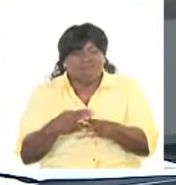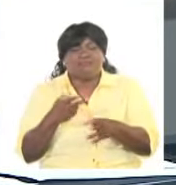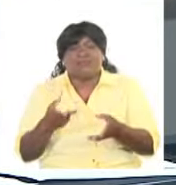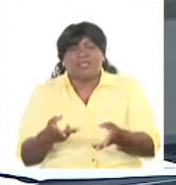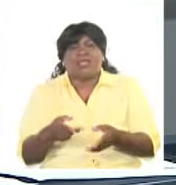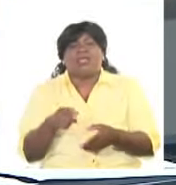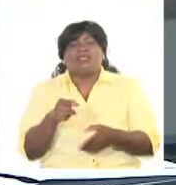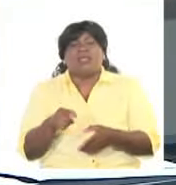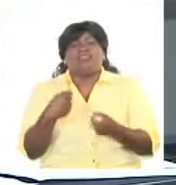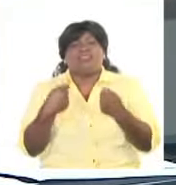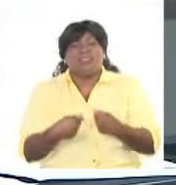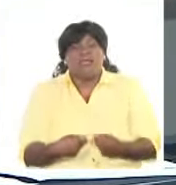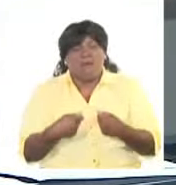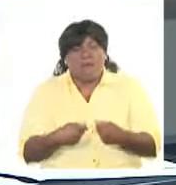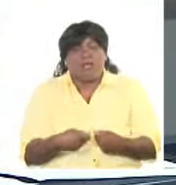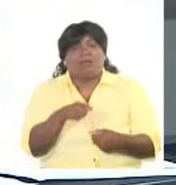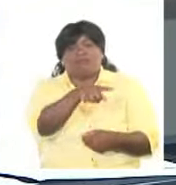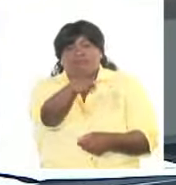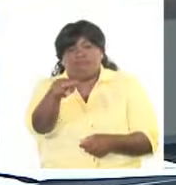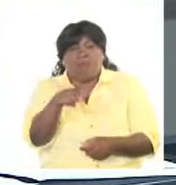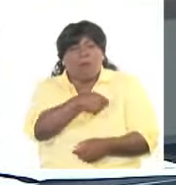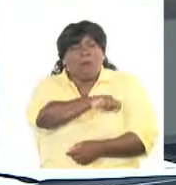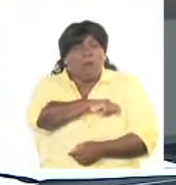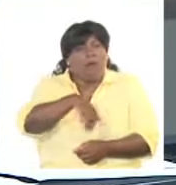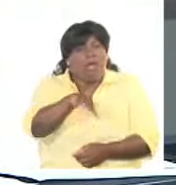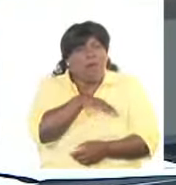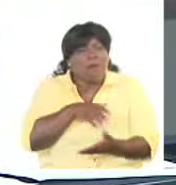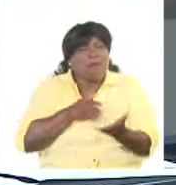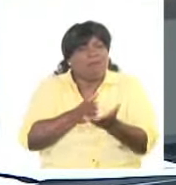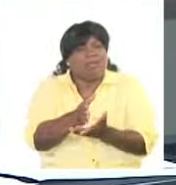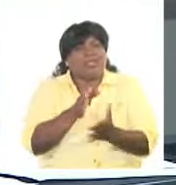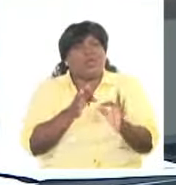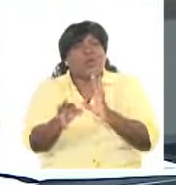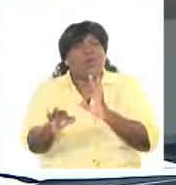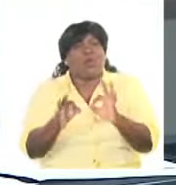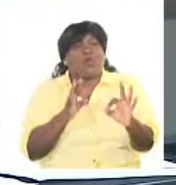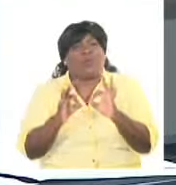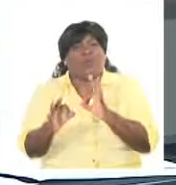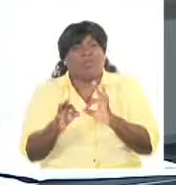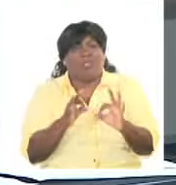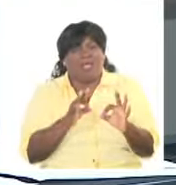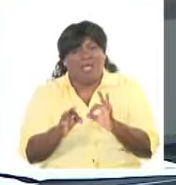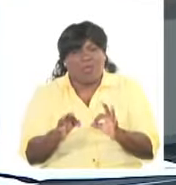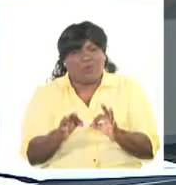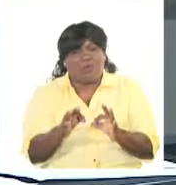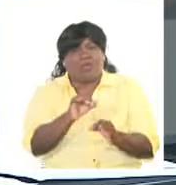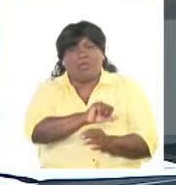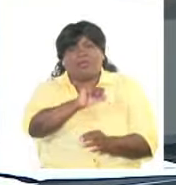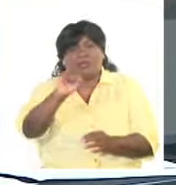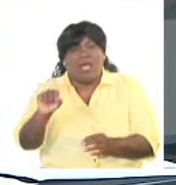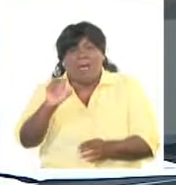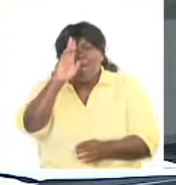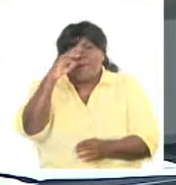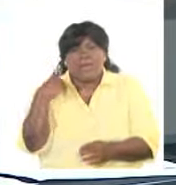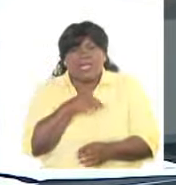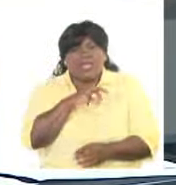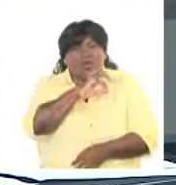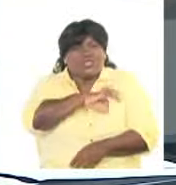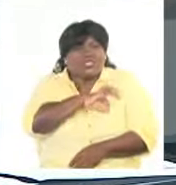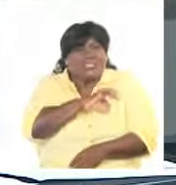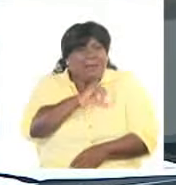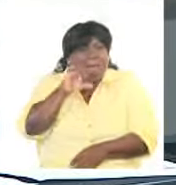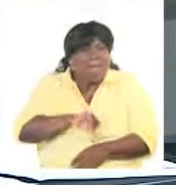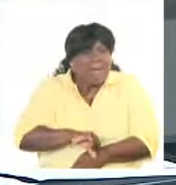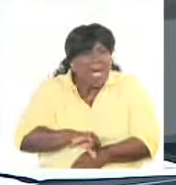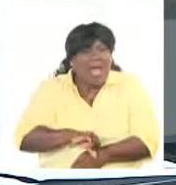el mensaje es, a mantener el cuidado, la asistencia a las unidades de salud.